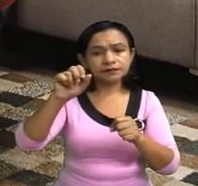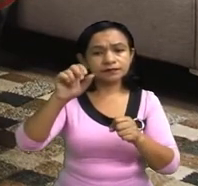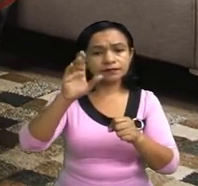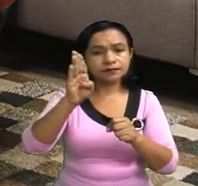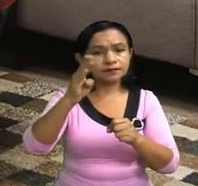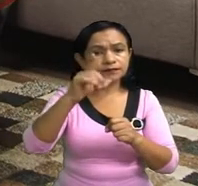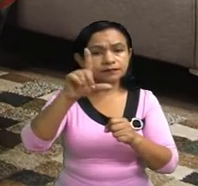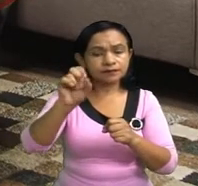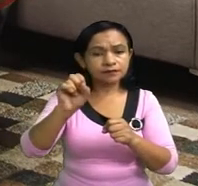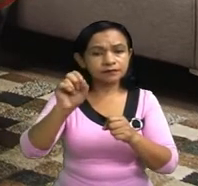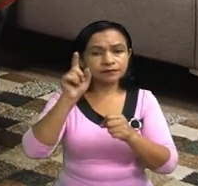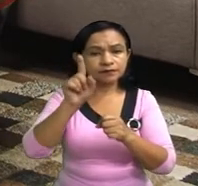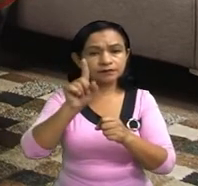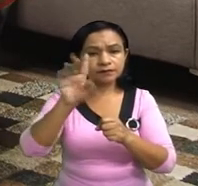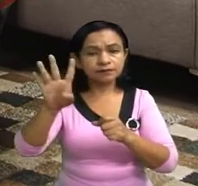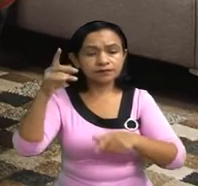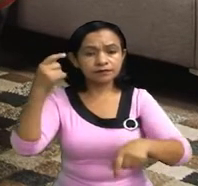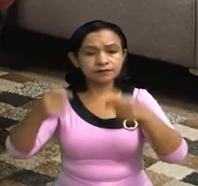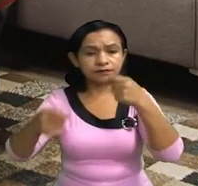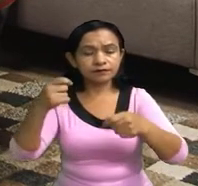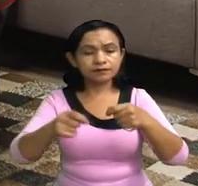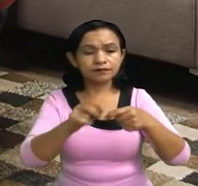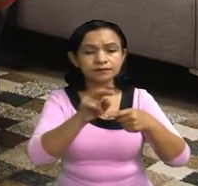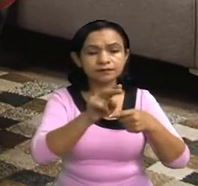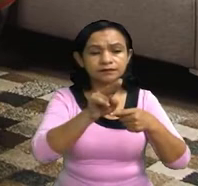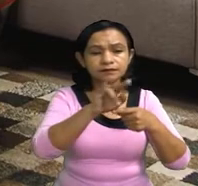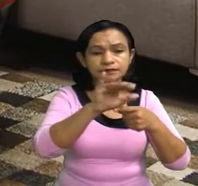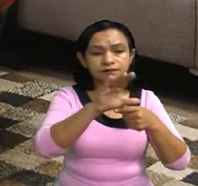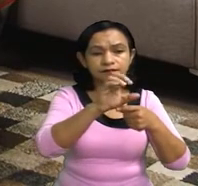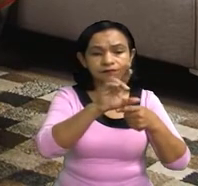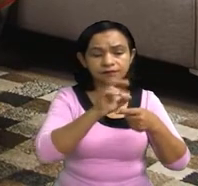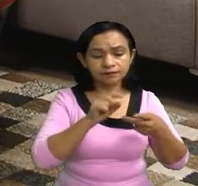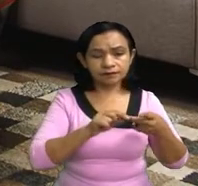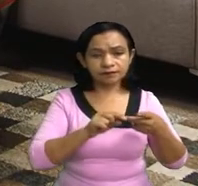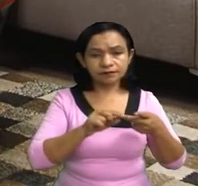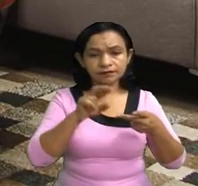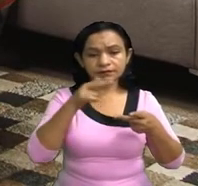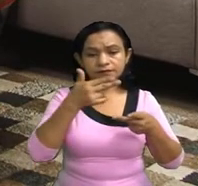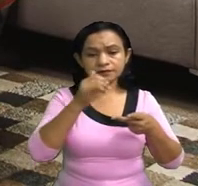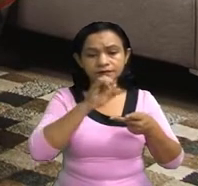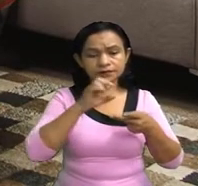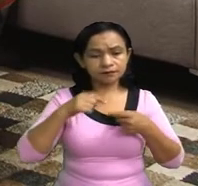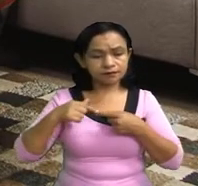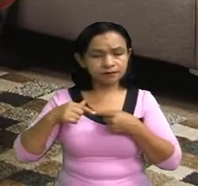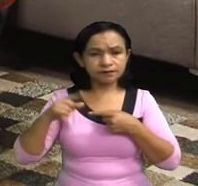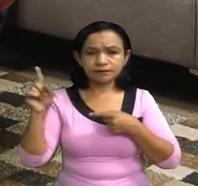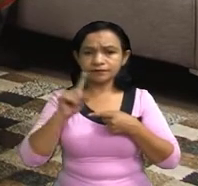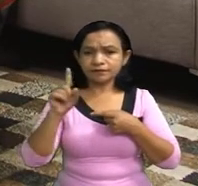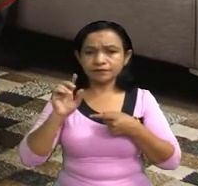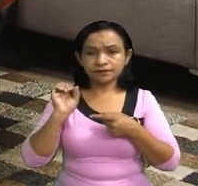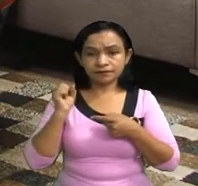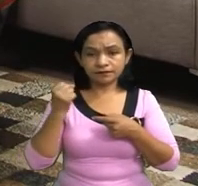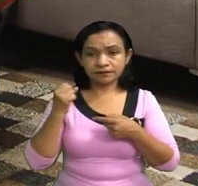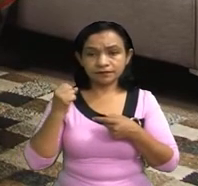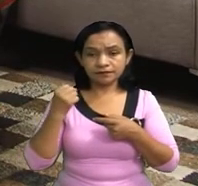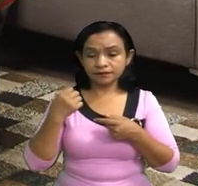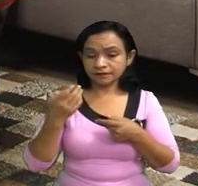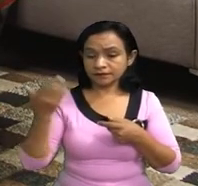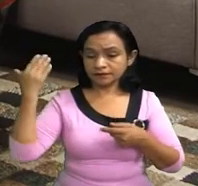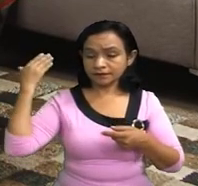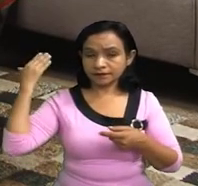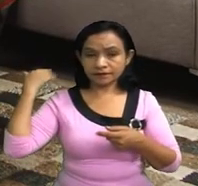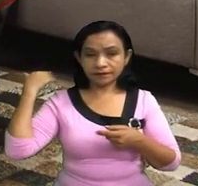septiembre, Nicaragua, Reparto Chic y los barrios aledaños, somos en todo el país. El sábado, okay. El sábado